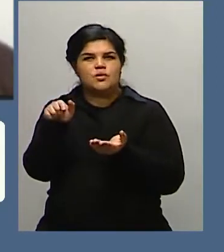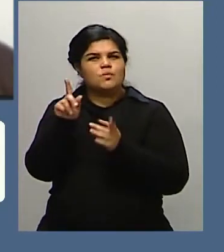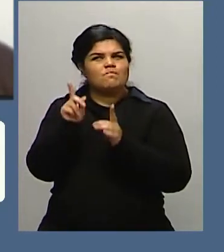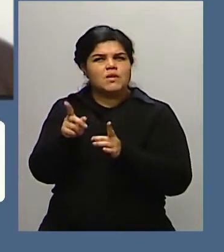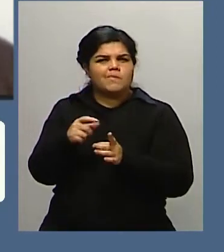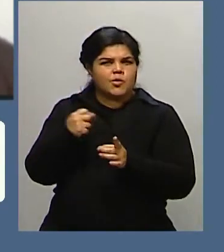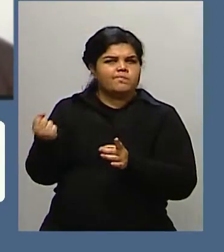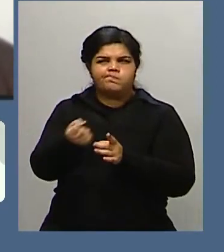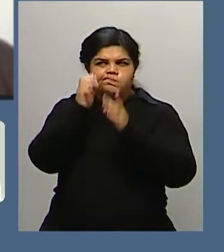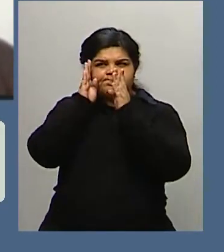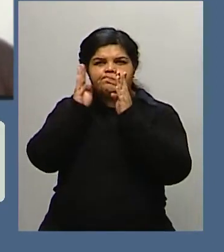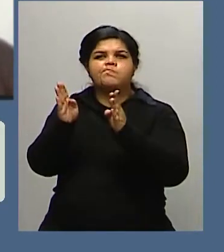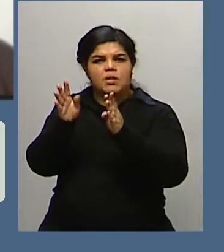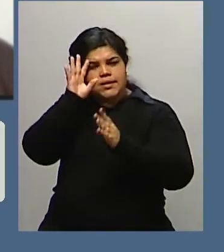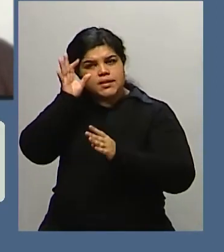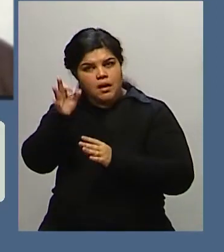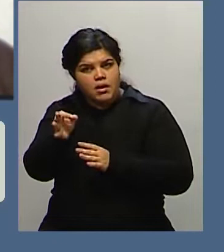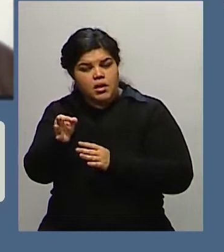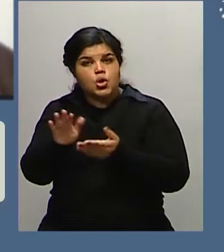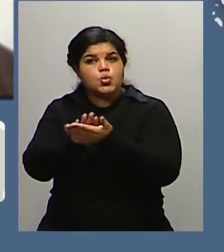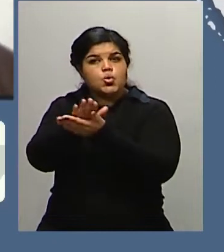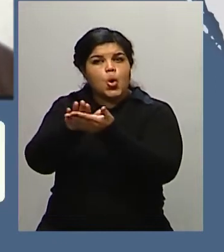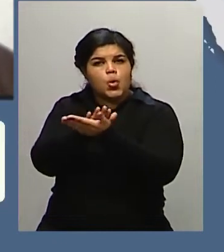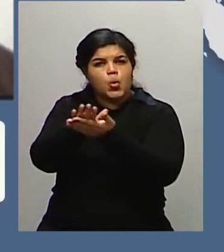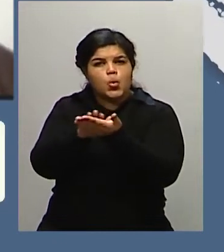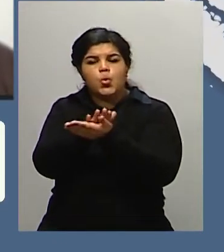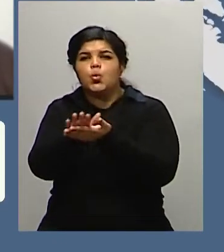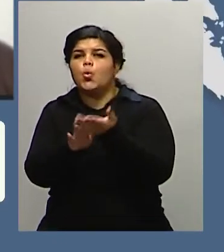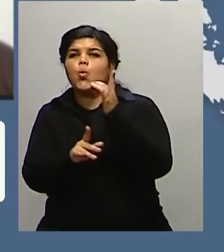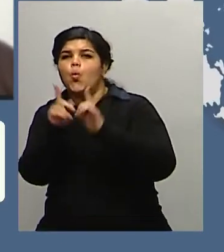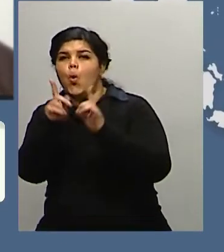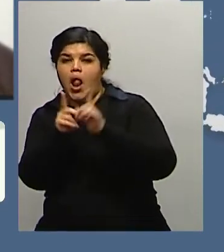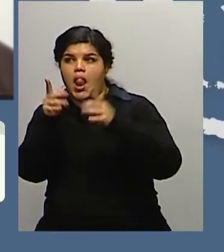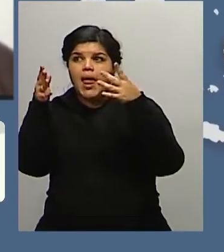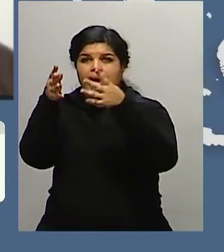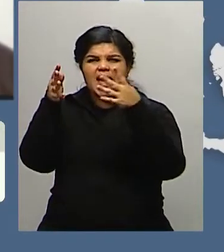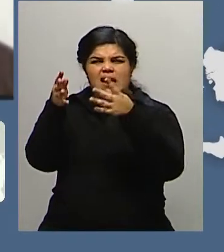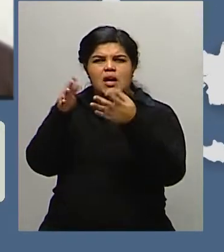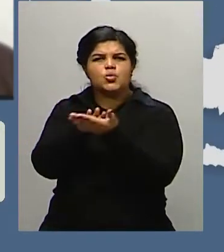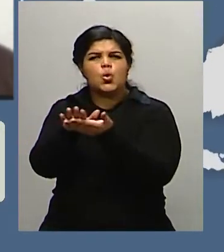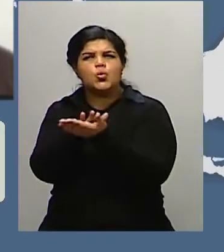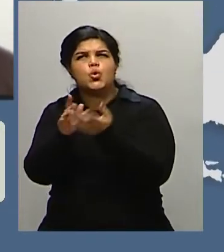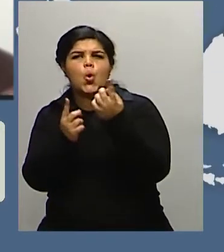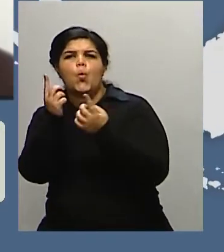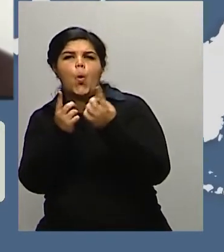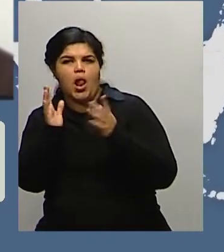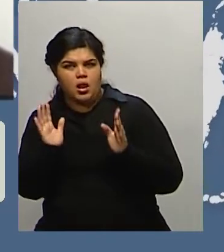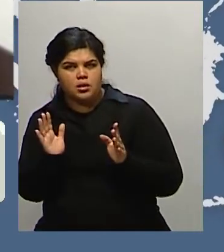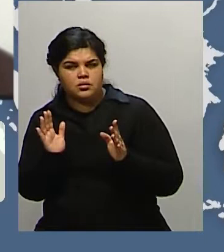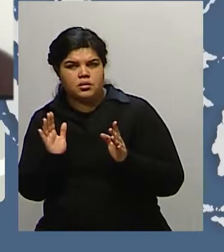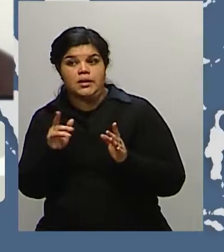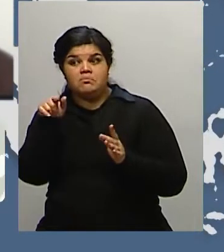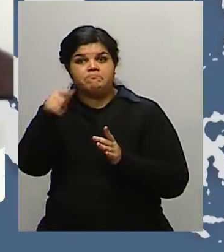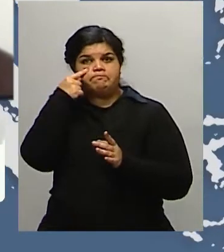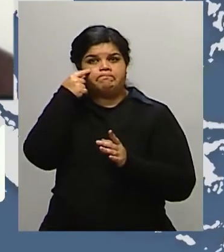vista de cómo se resuelve la situación bélica, sino también en cuanto a los aspectos de la